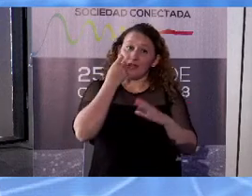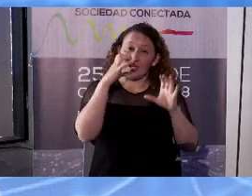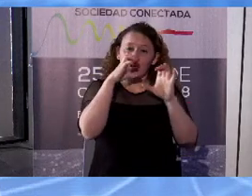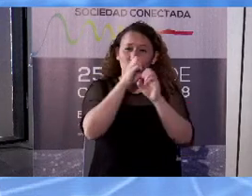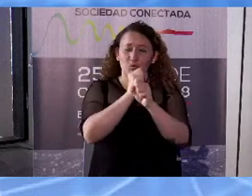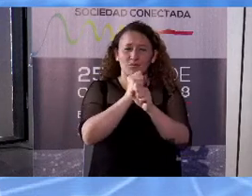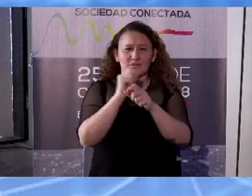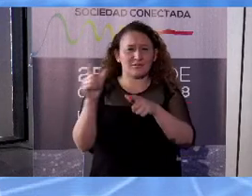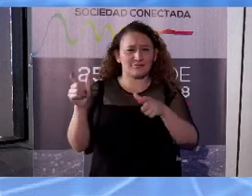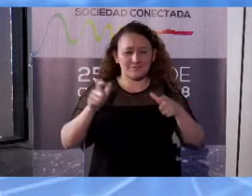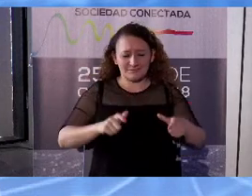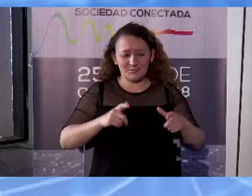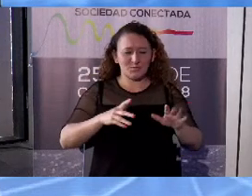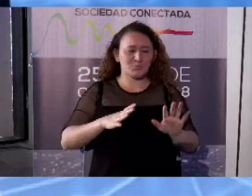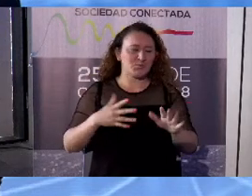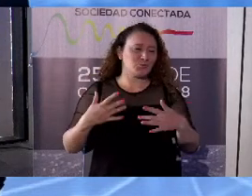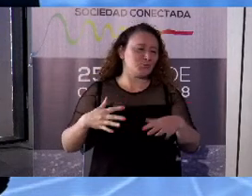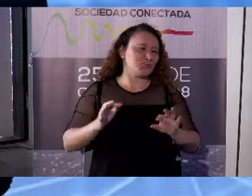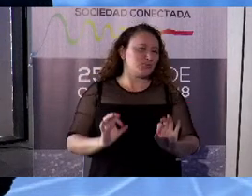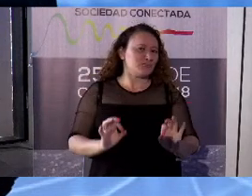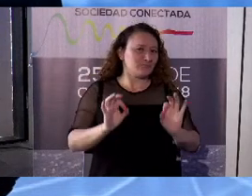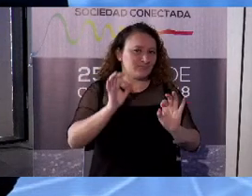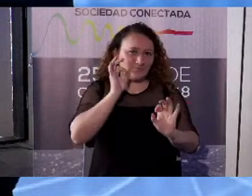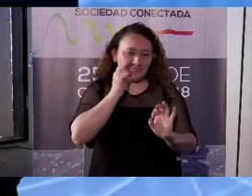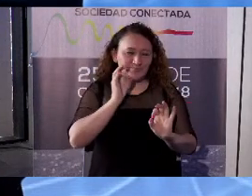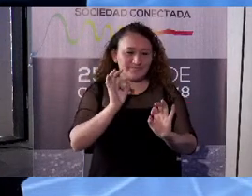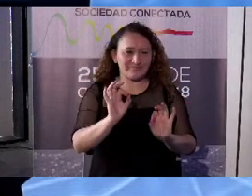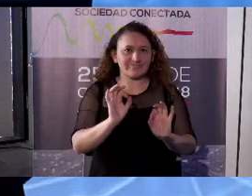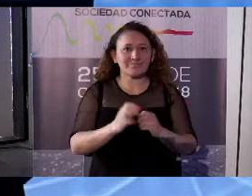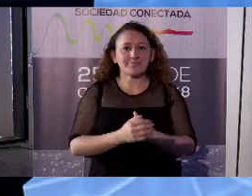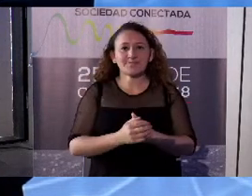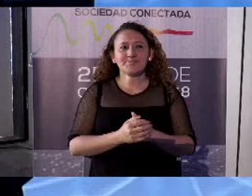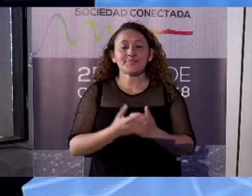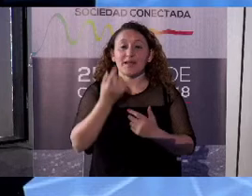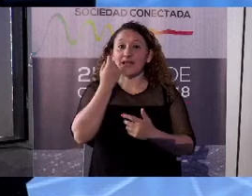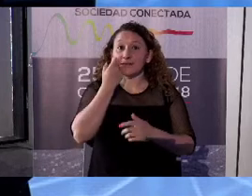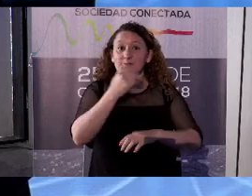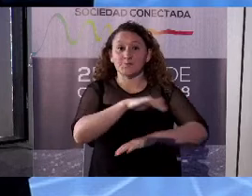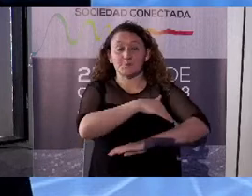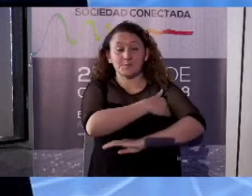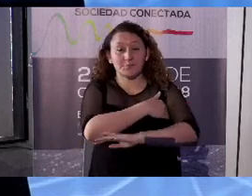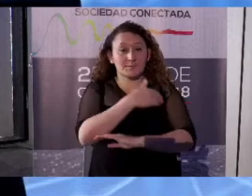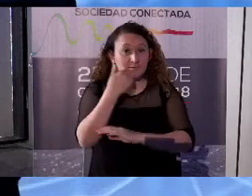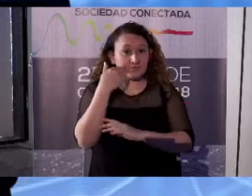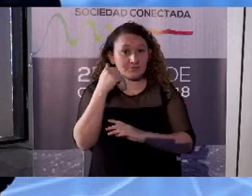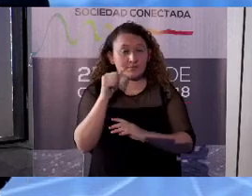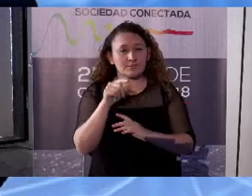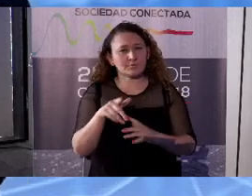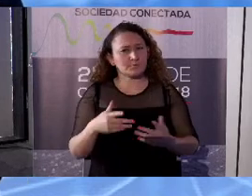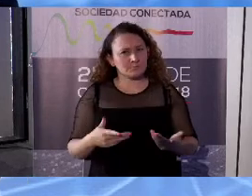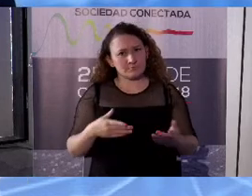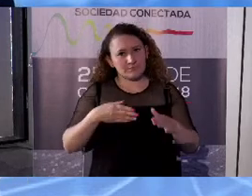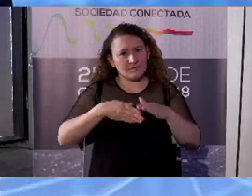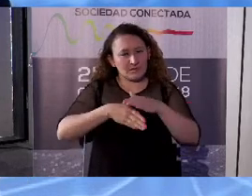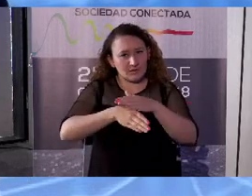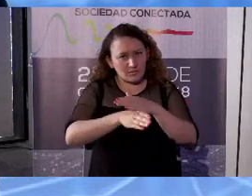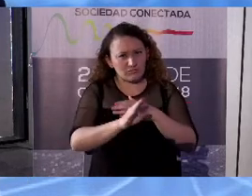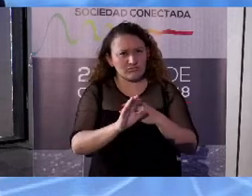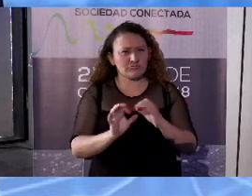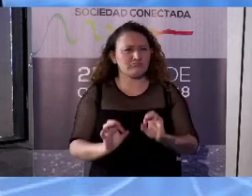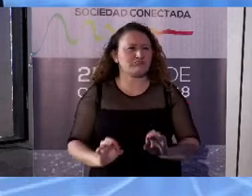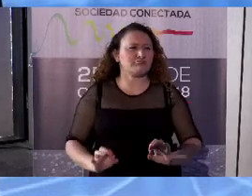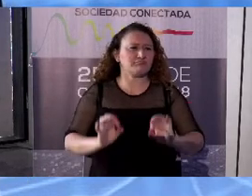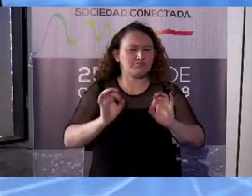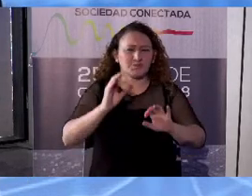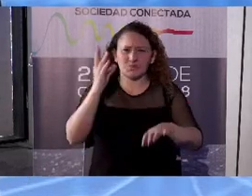estuvo estupenda ayer la la ministra hizo una una introducción extraordinaria para este